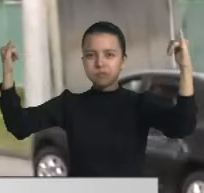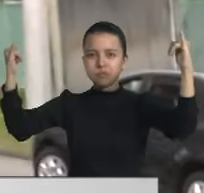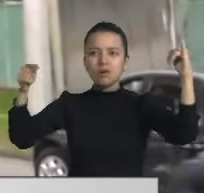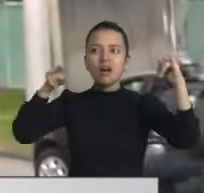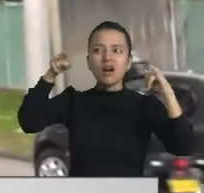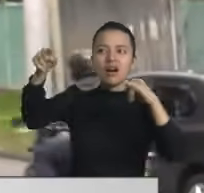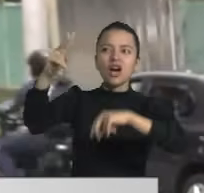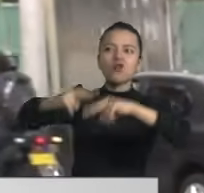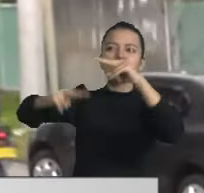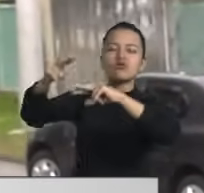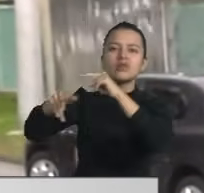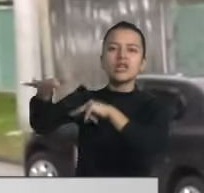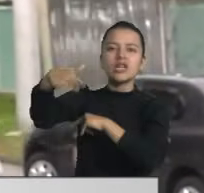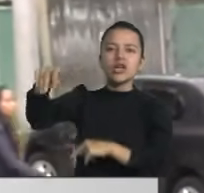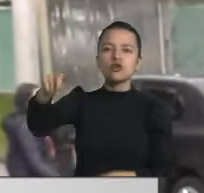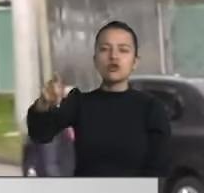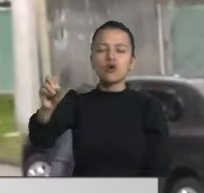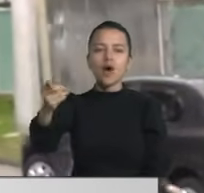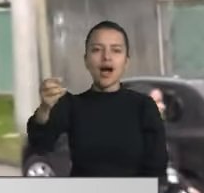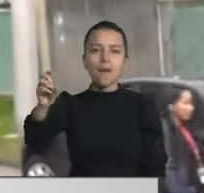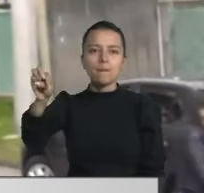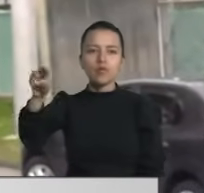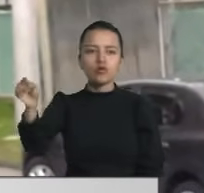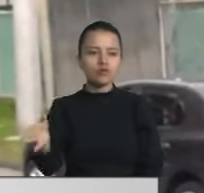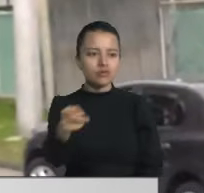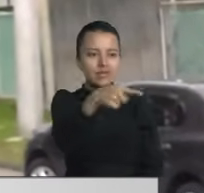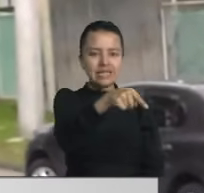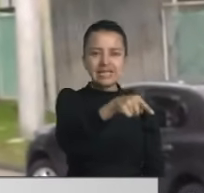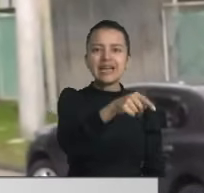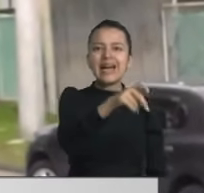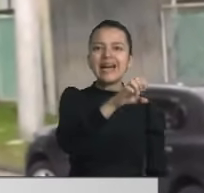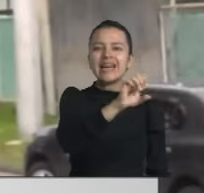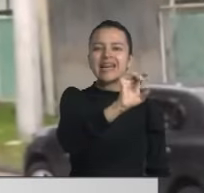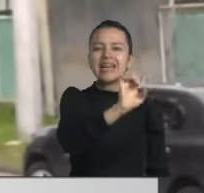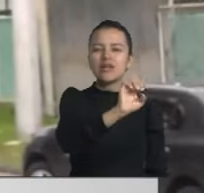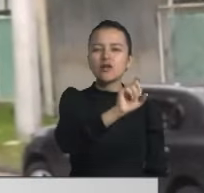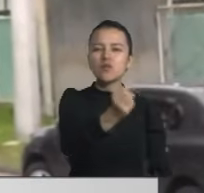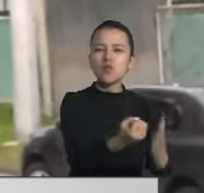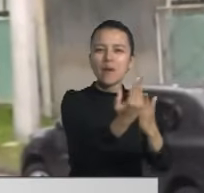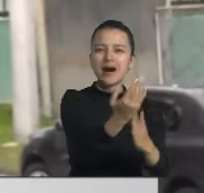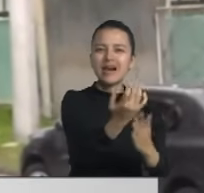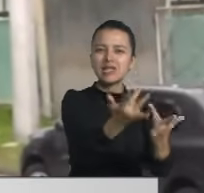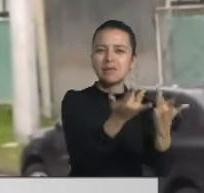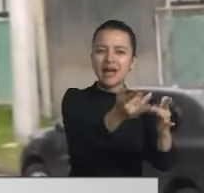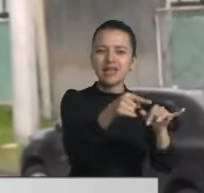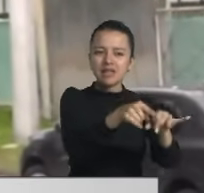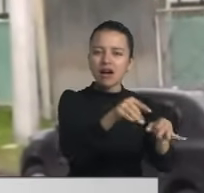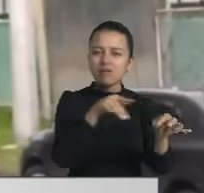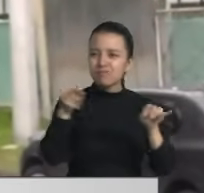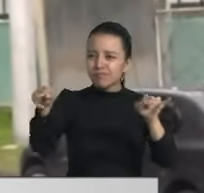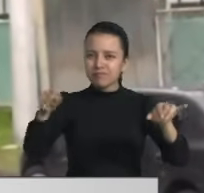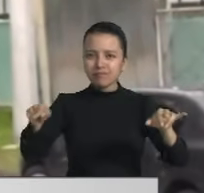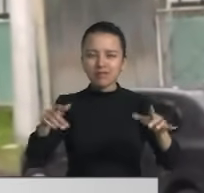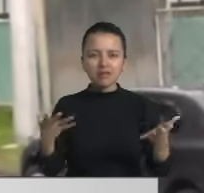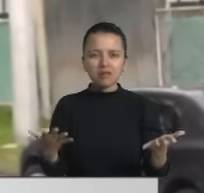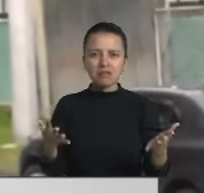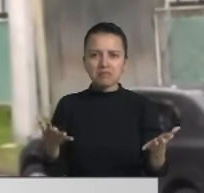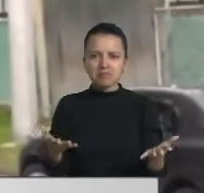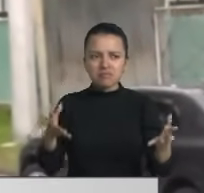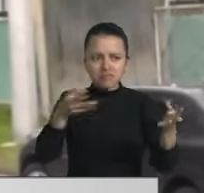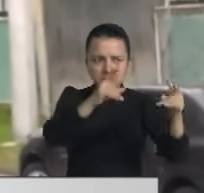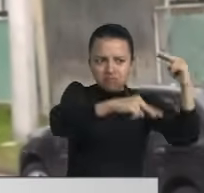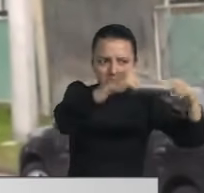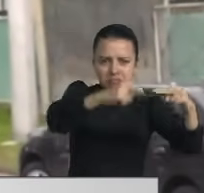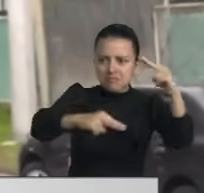de Virginia Nueva Esperanza. Esa falta de infraestructura, porque hay gente que se opone, algunos con argumentos válidos, otros sin razón, con base